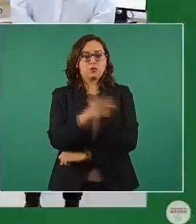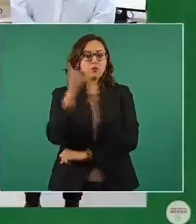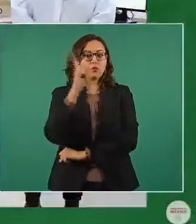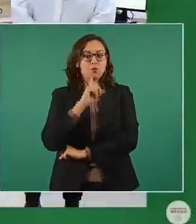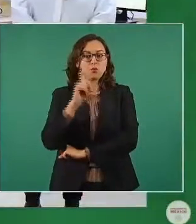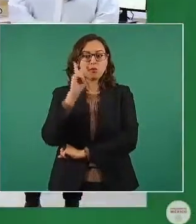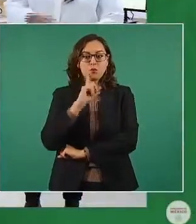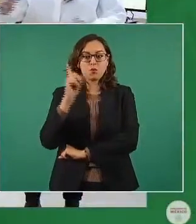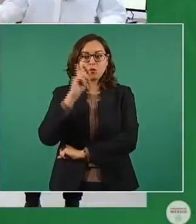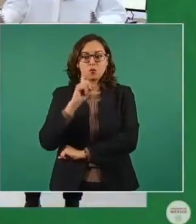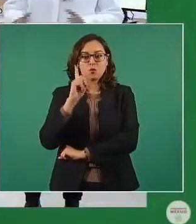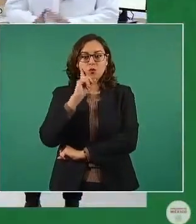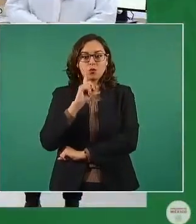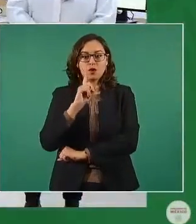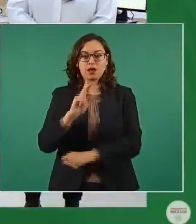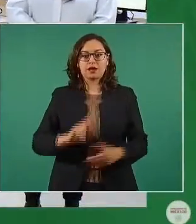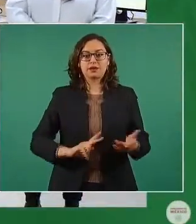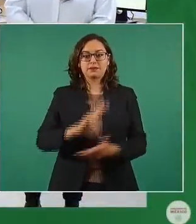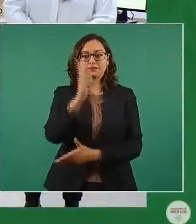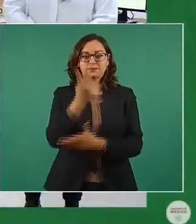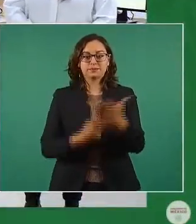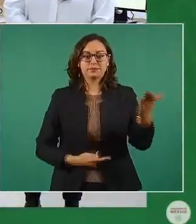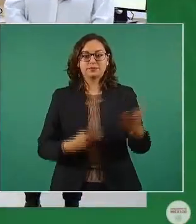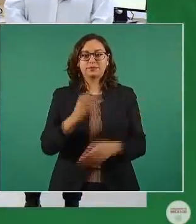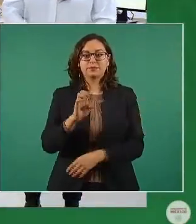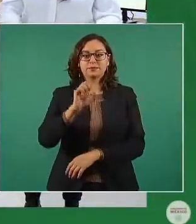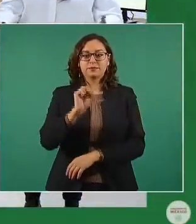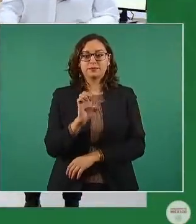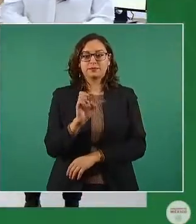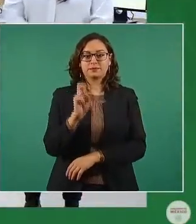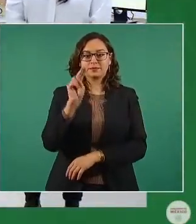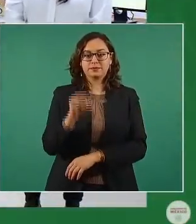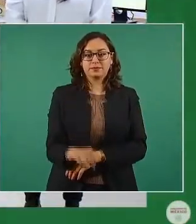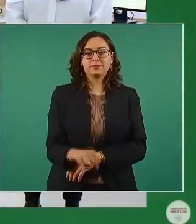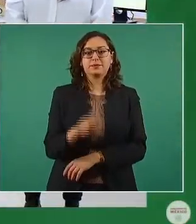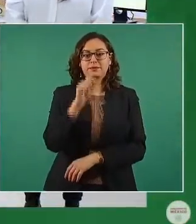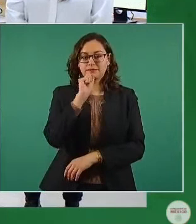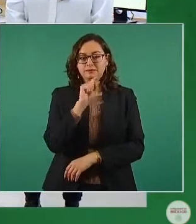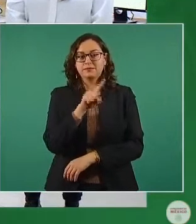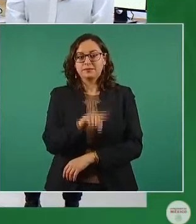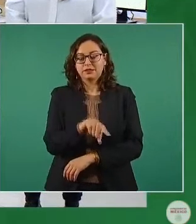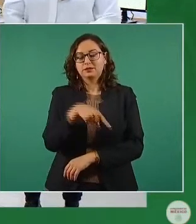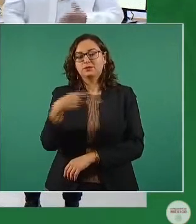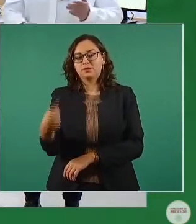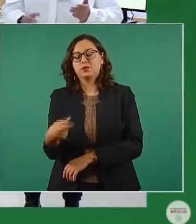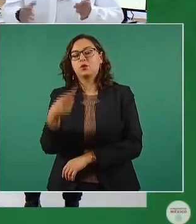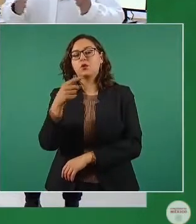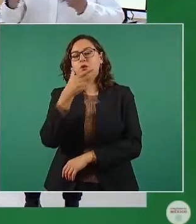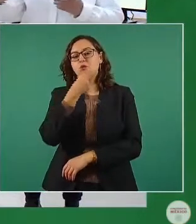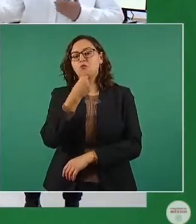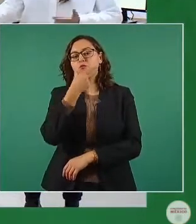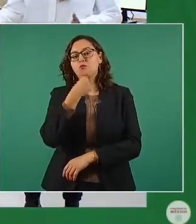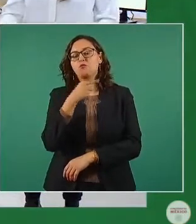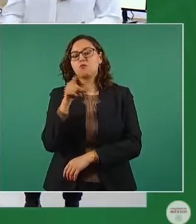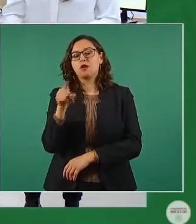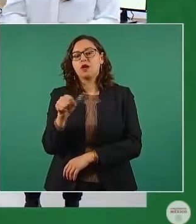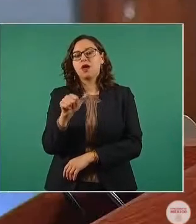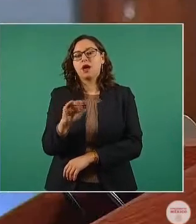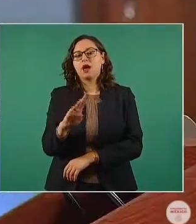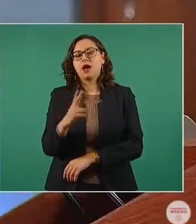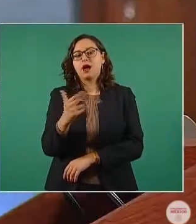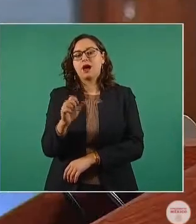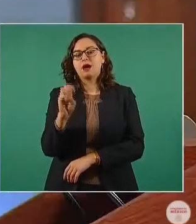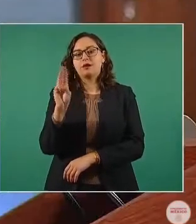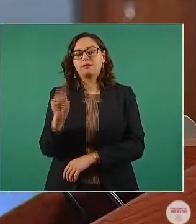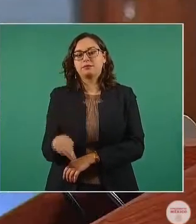encargada del programa La Escuela es Nuestra y a Abraham, que es el encargado de las becas.